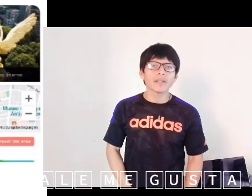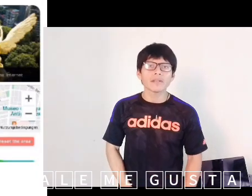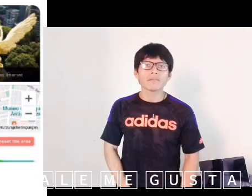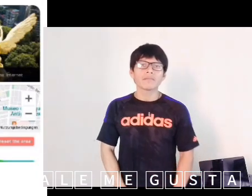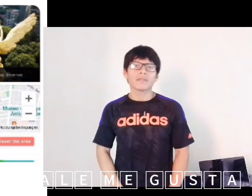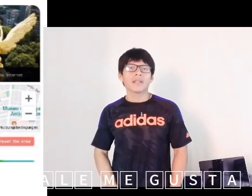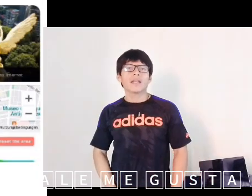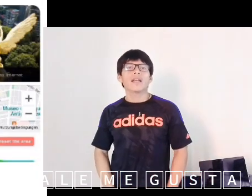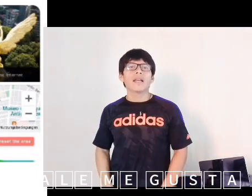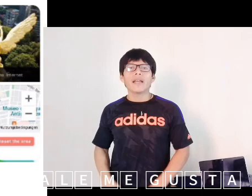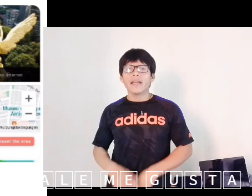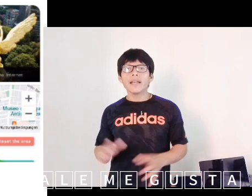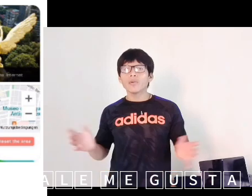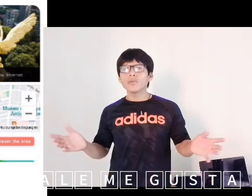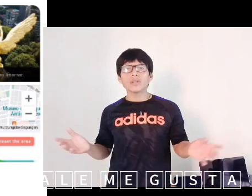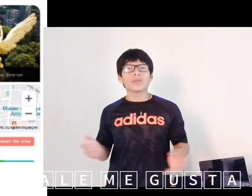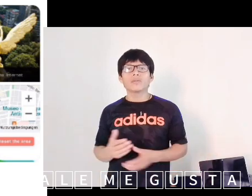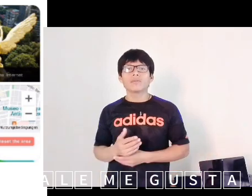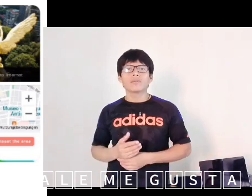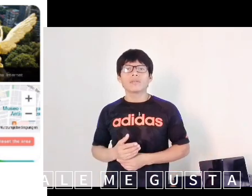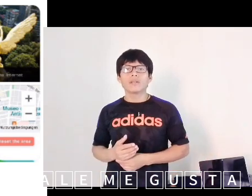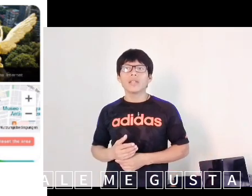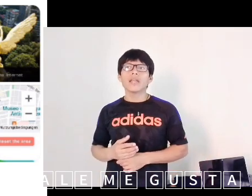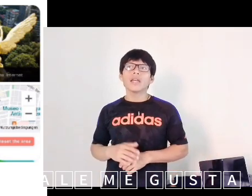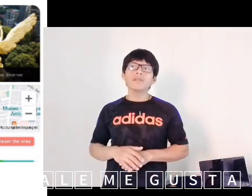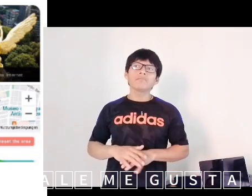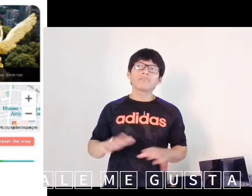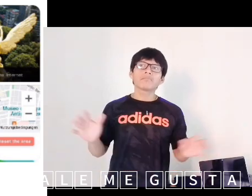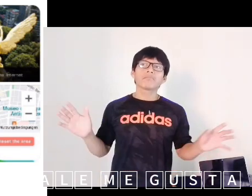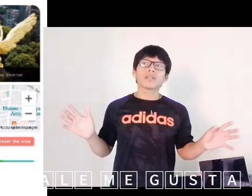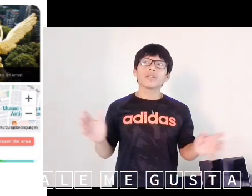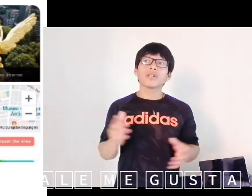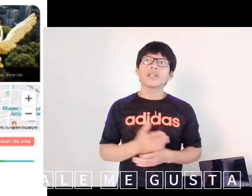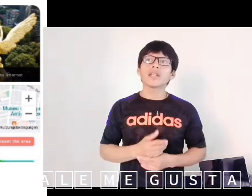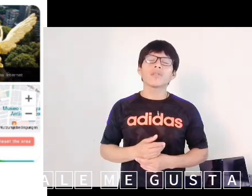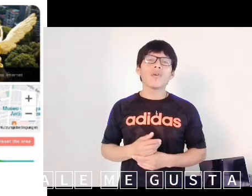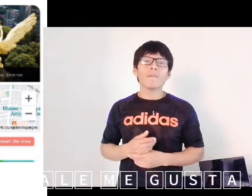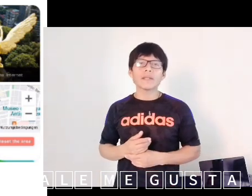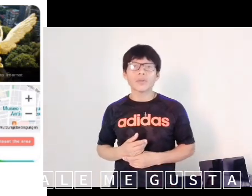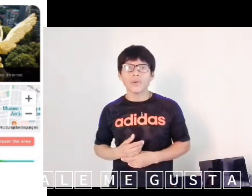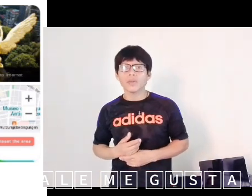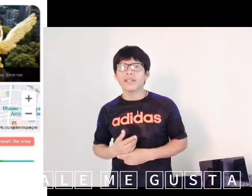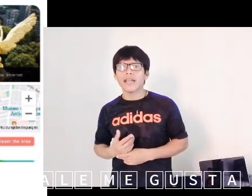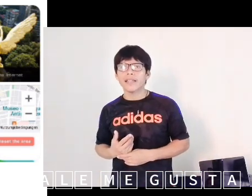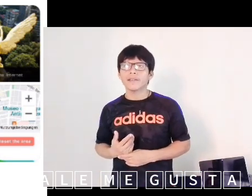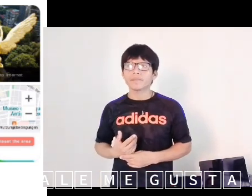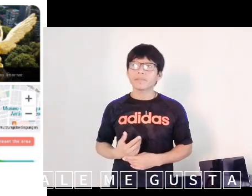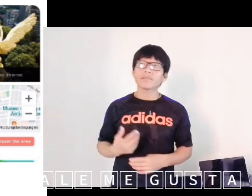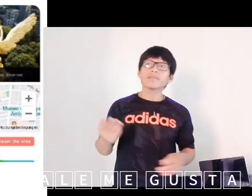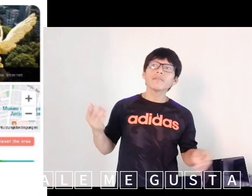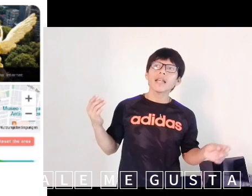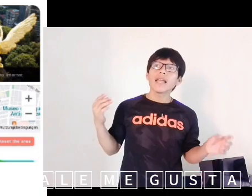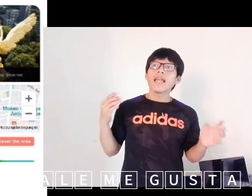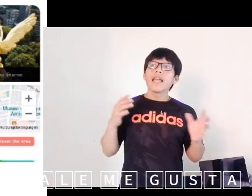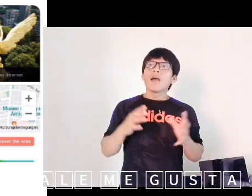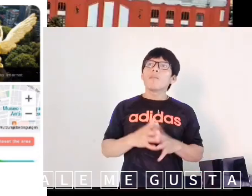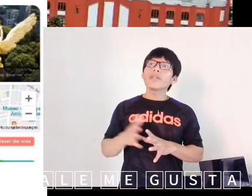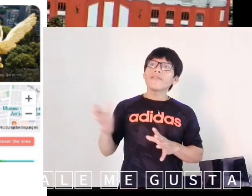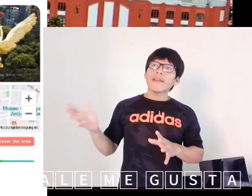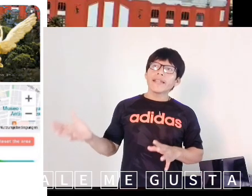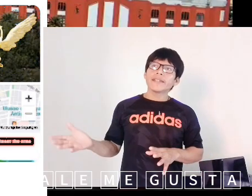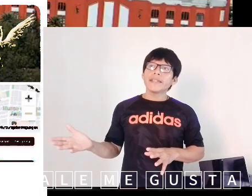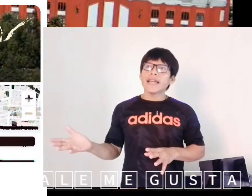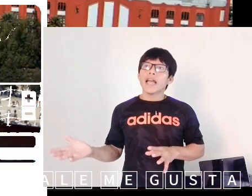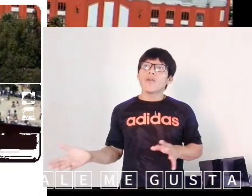20.000 personas. Era lo único. Y de ahí, señores, no pasó nada.